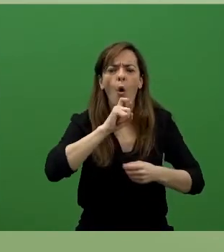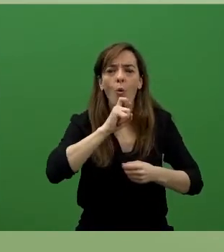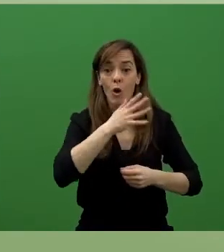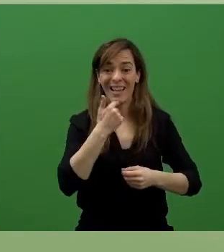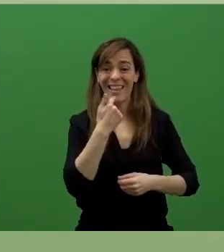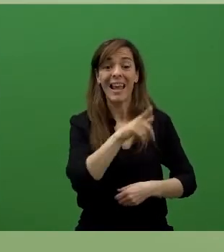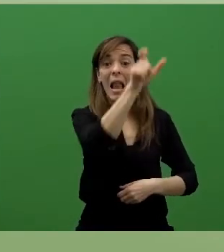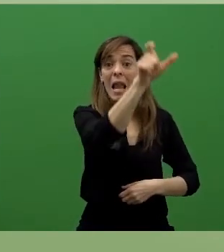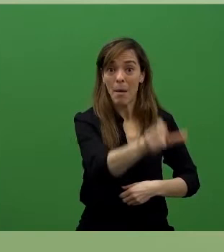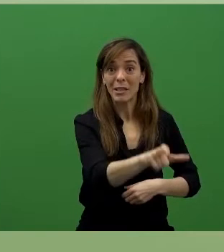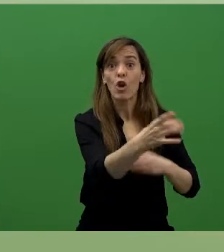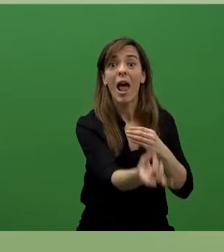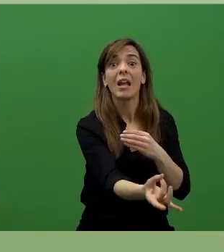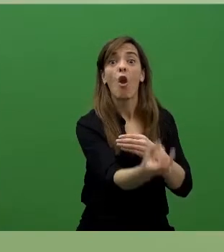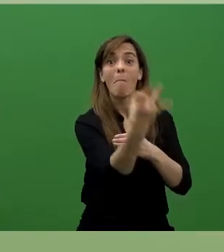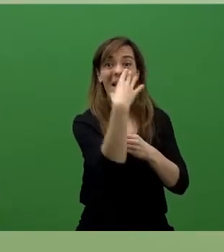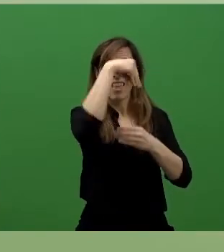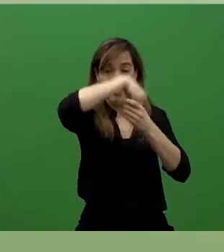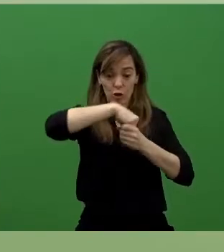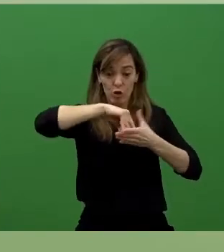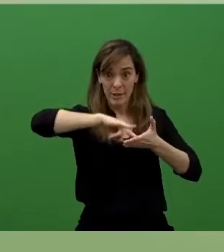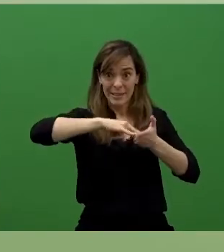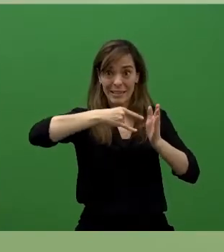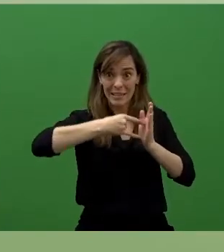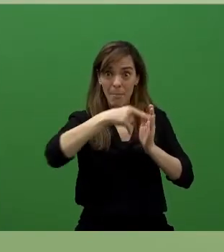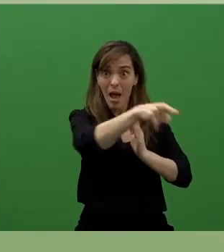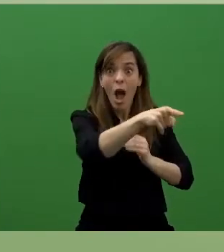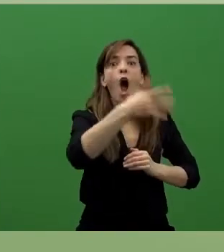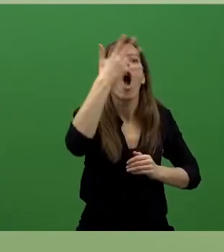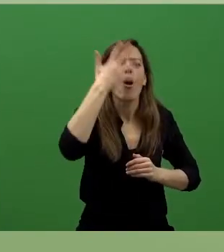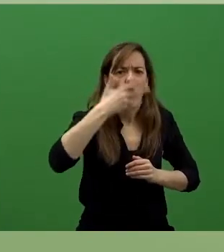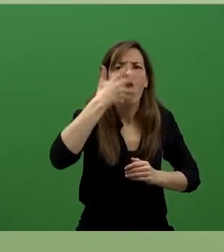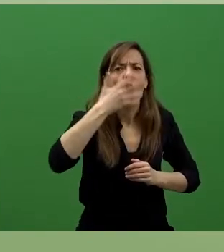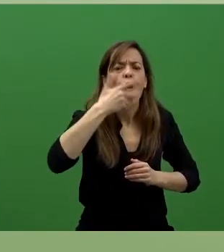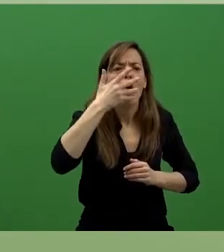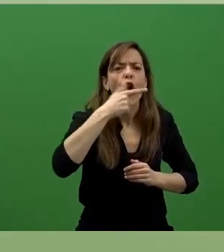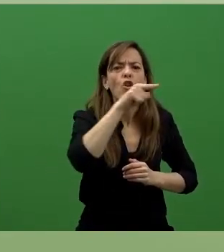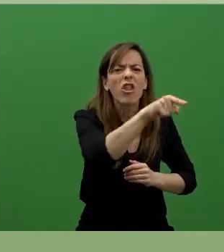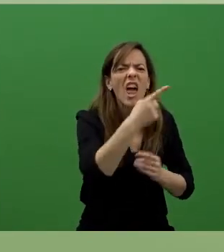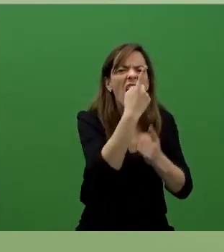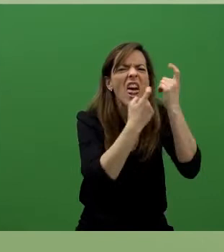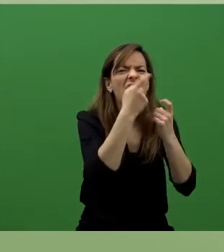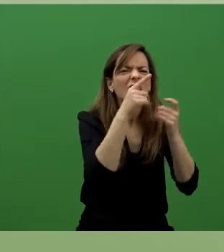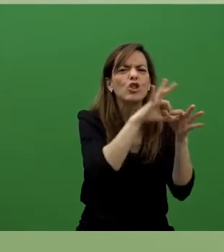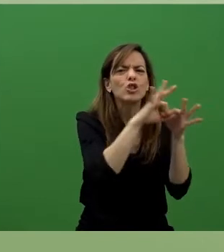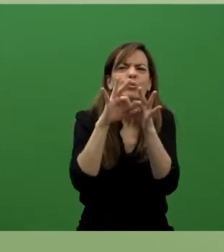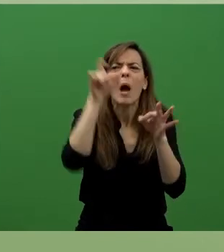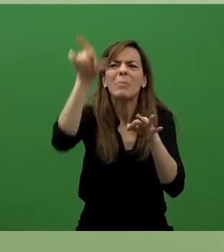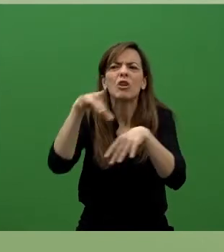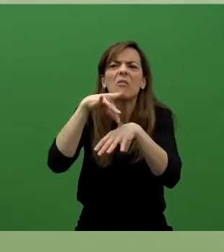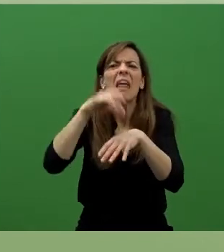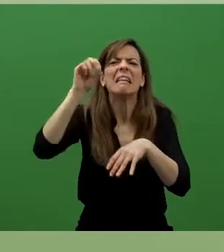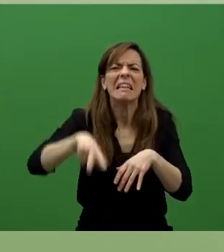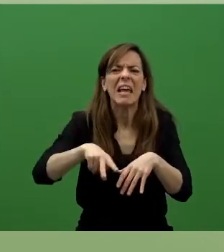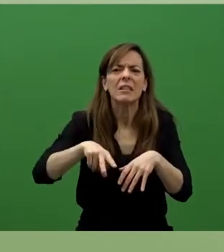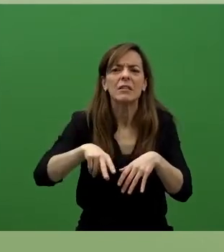persona que los ha mandado al sistema conoce al final qué paciente hay detrás o qué familia hay detrás de estos datos. Eso es importante